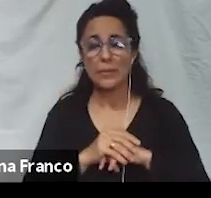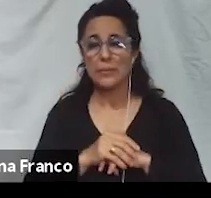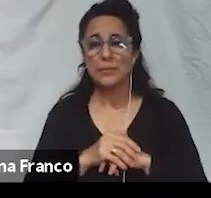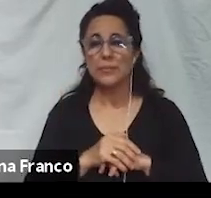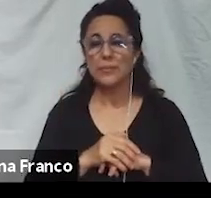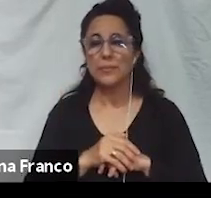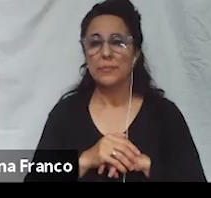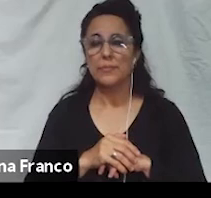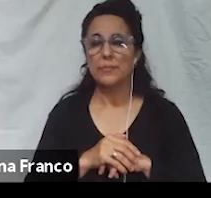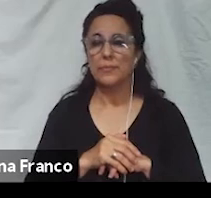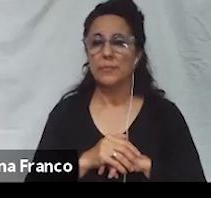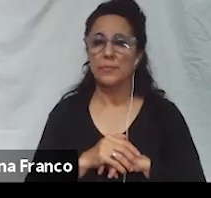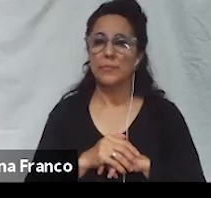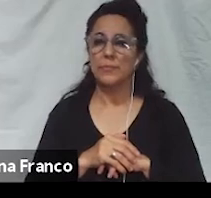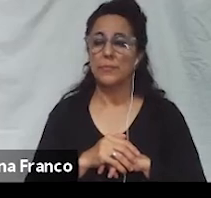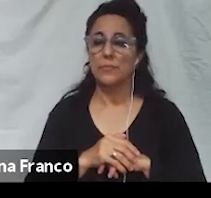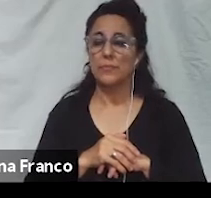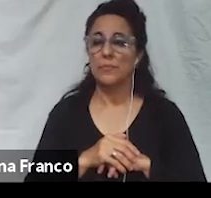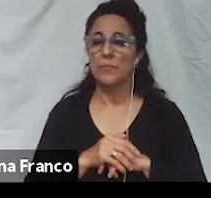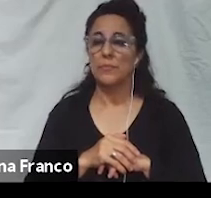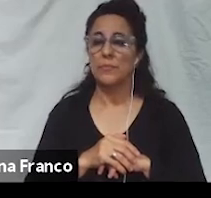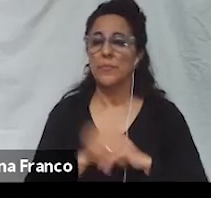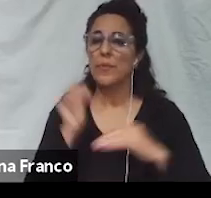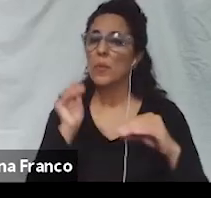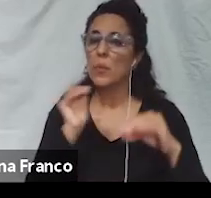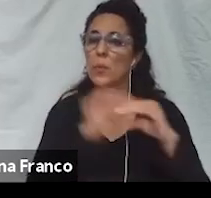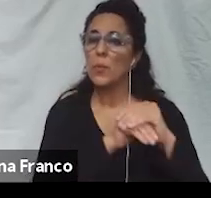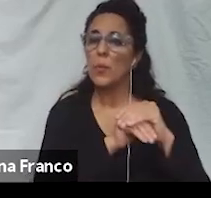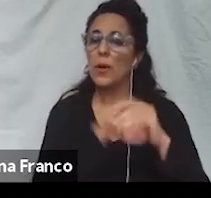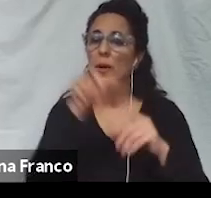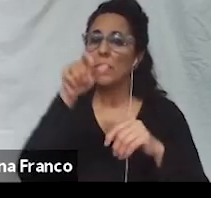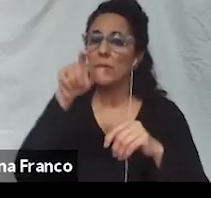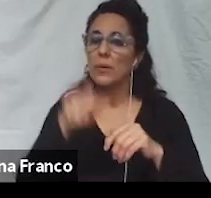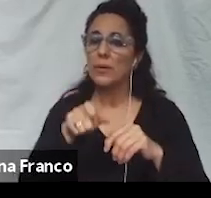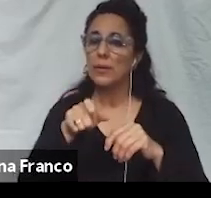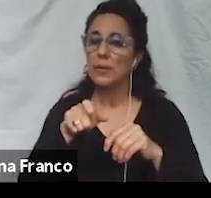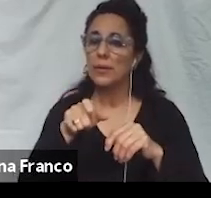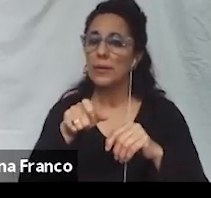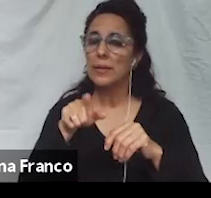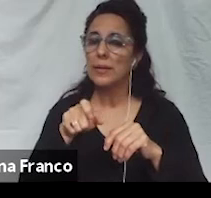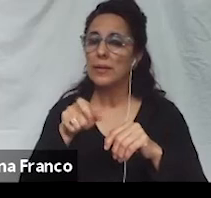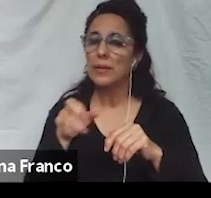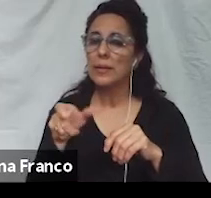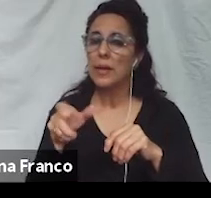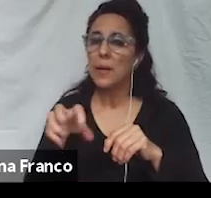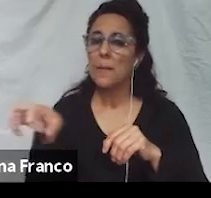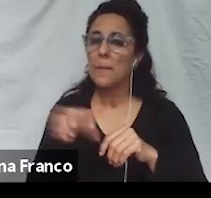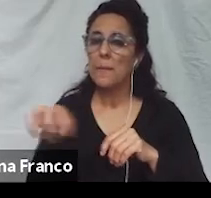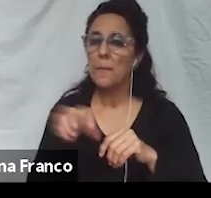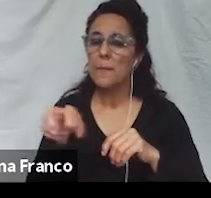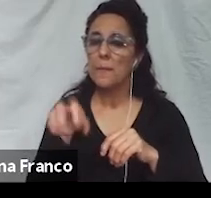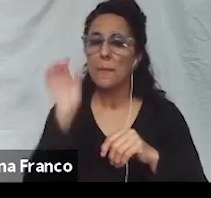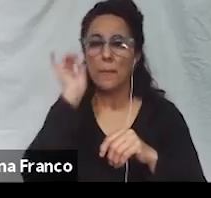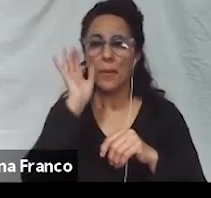vez intentaron guardar un sitio web, entran al sitio, le dan con el botón izquierdo del